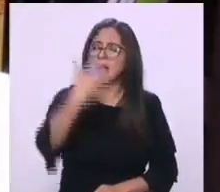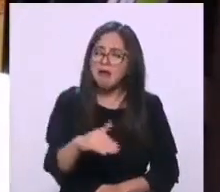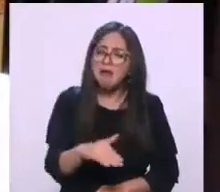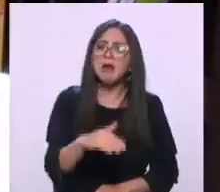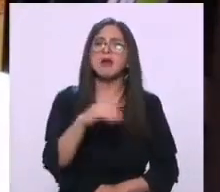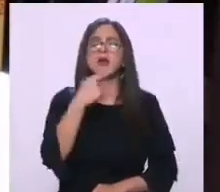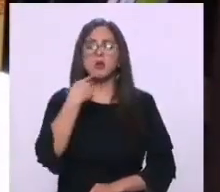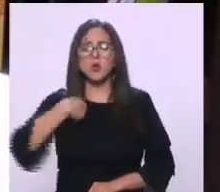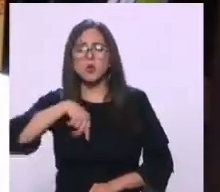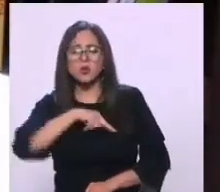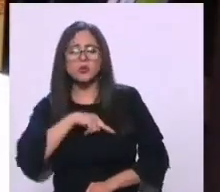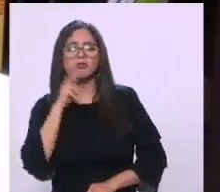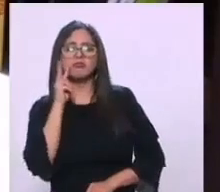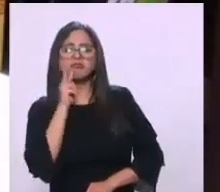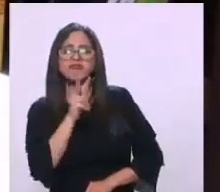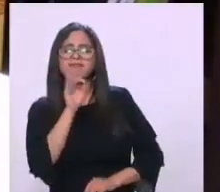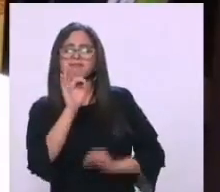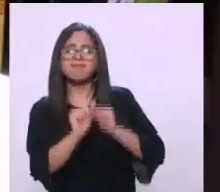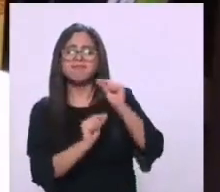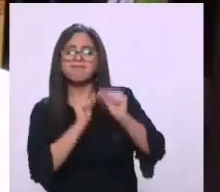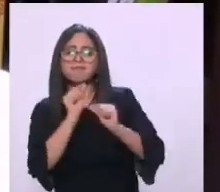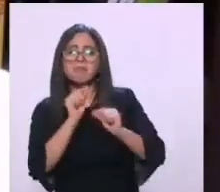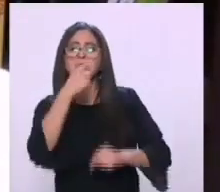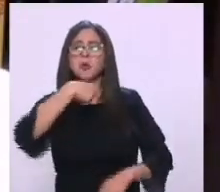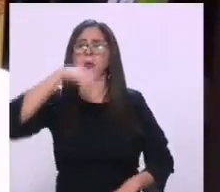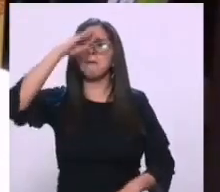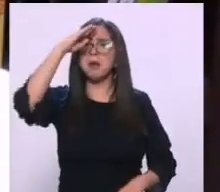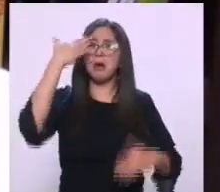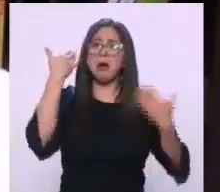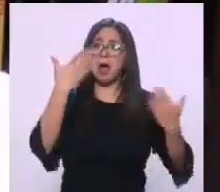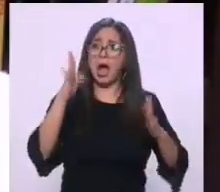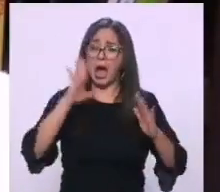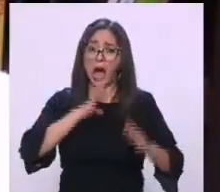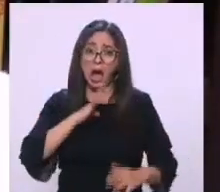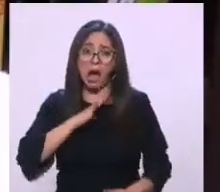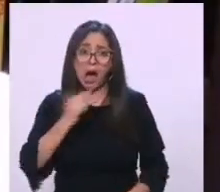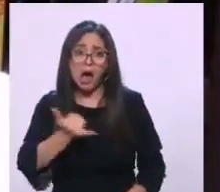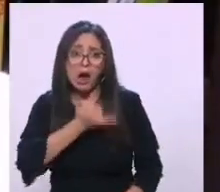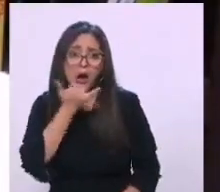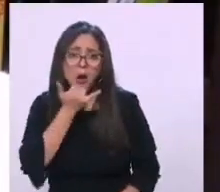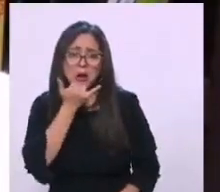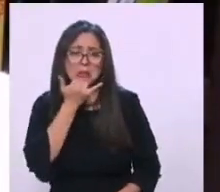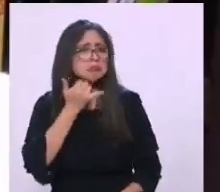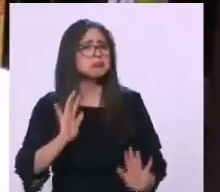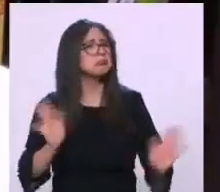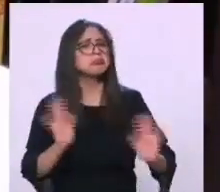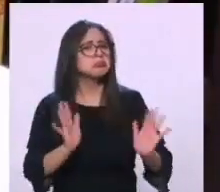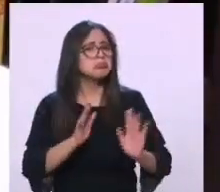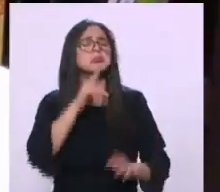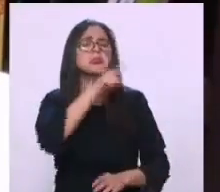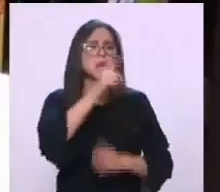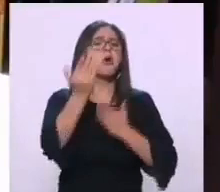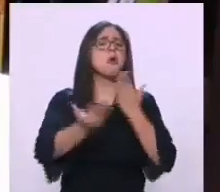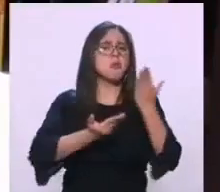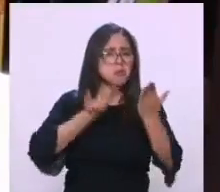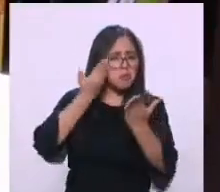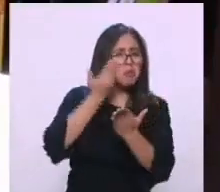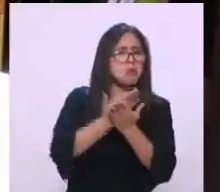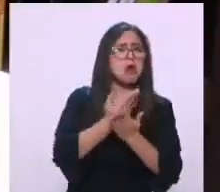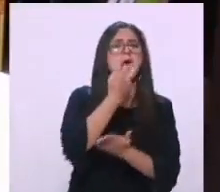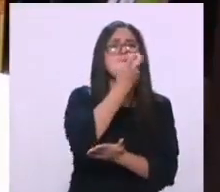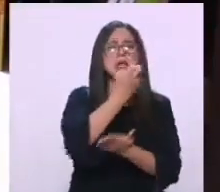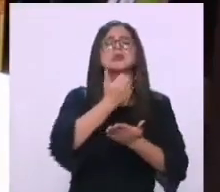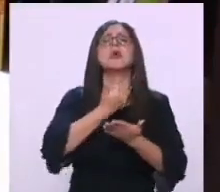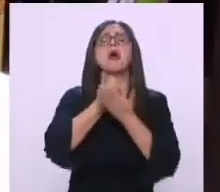vamos viendo no nos parece que se hayan cometido errores, sino por el contrario, podríamos pensar hasta ahora